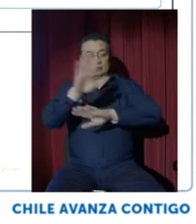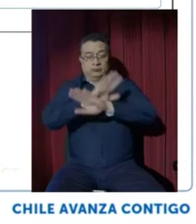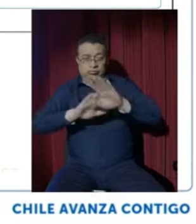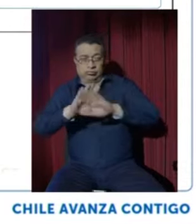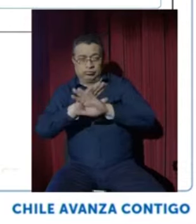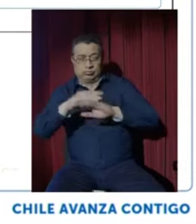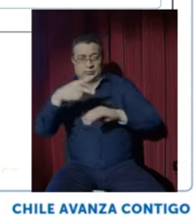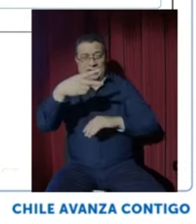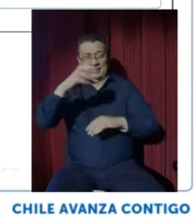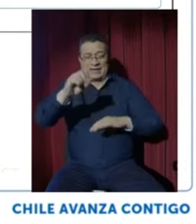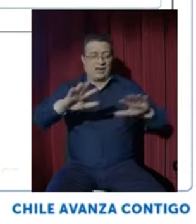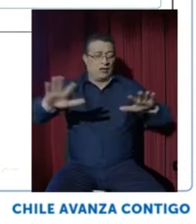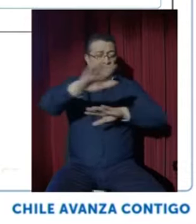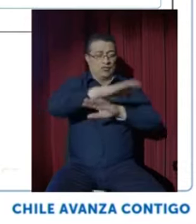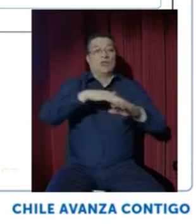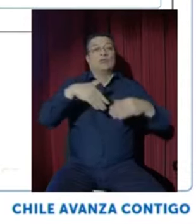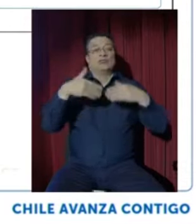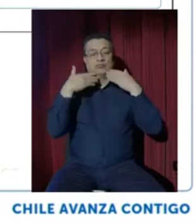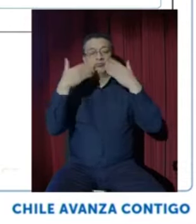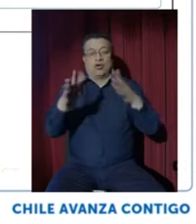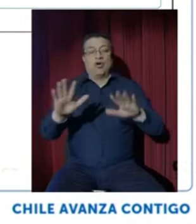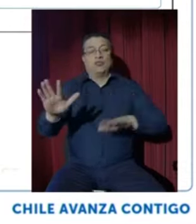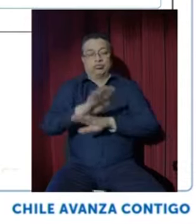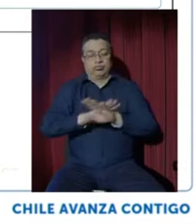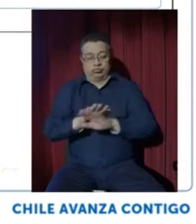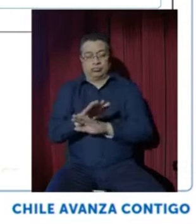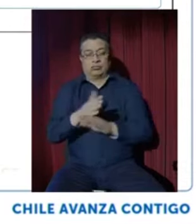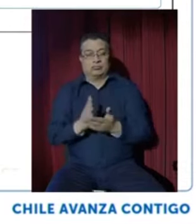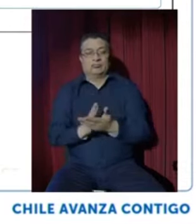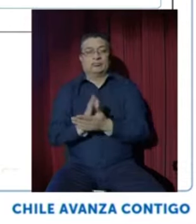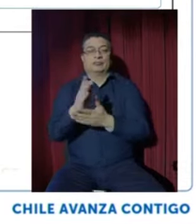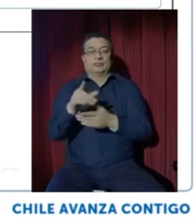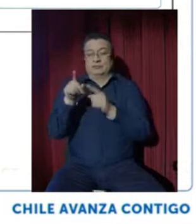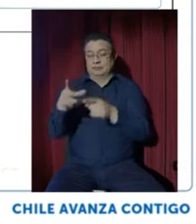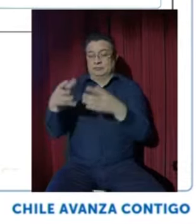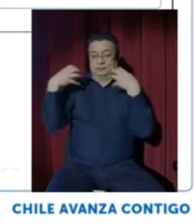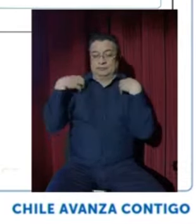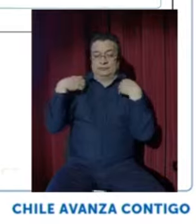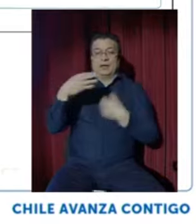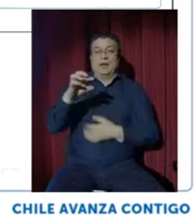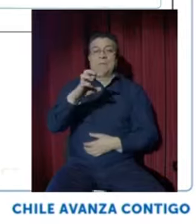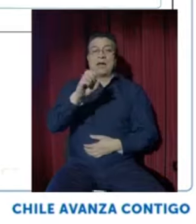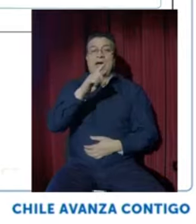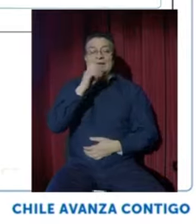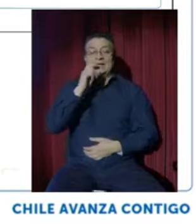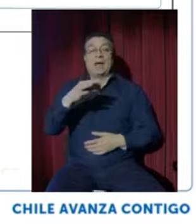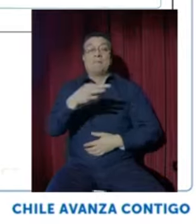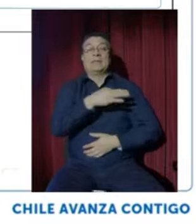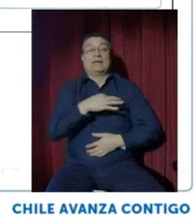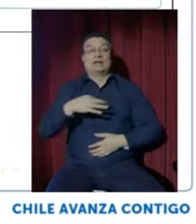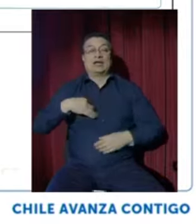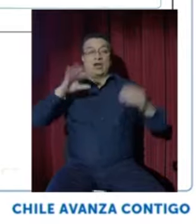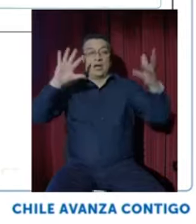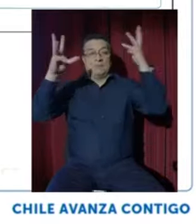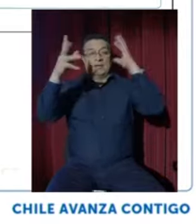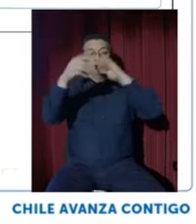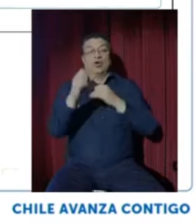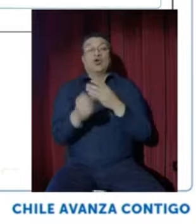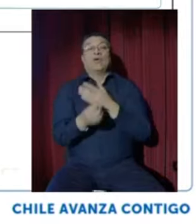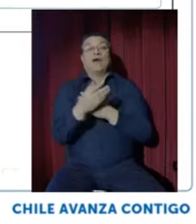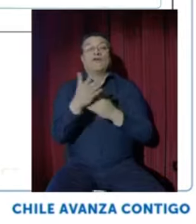eh que ya van a estar a su cuidado eh Patricia en el Ministerio de medio ambiente y en el nuevo servicio de